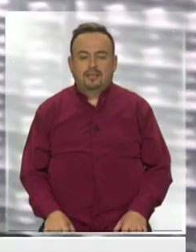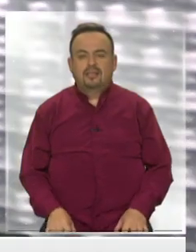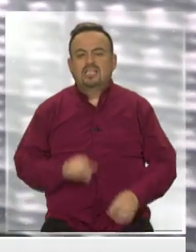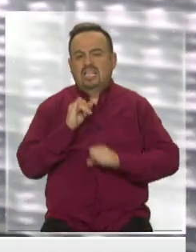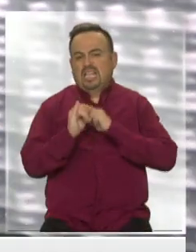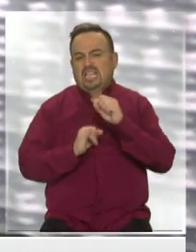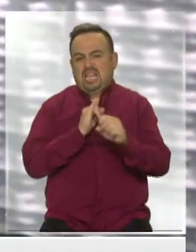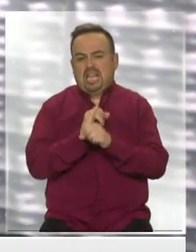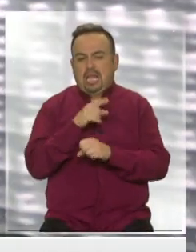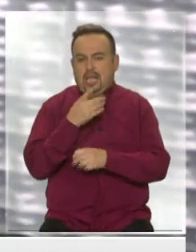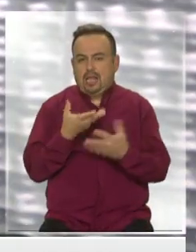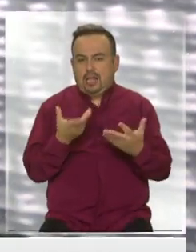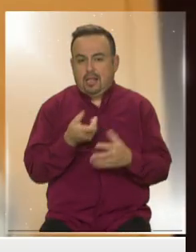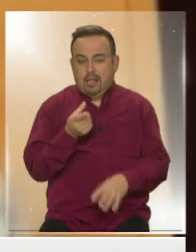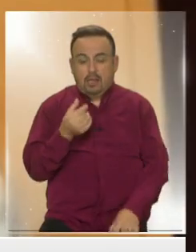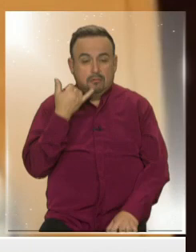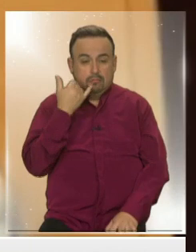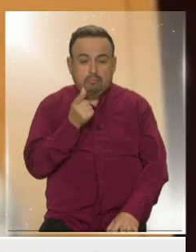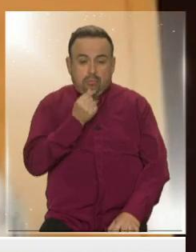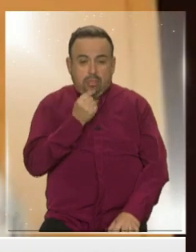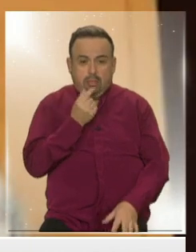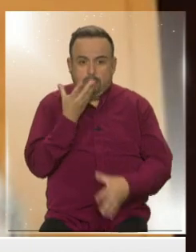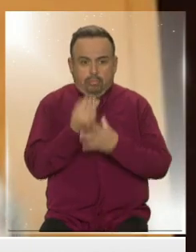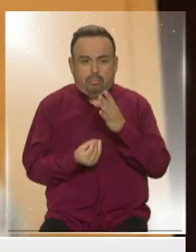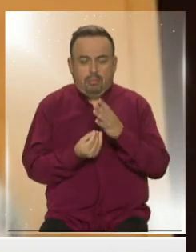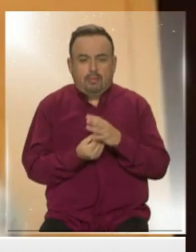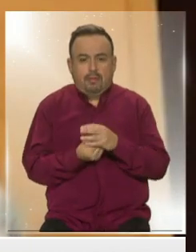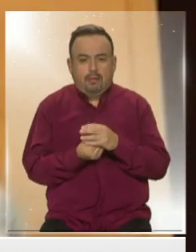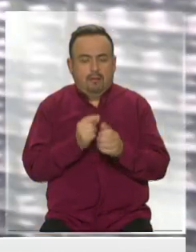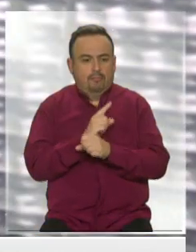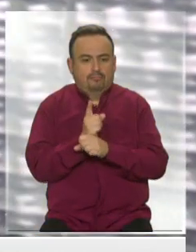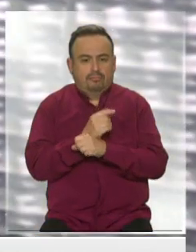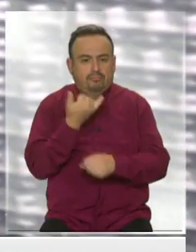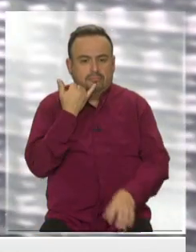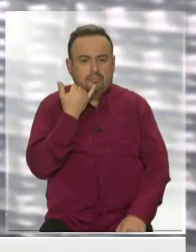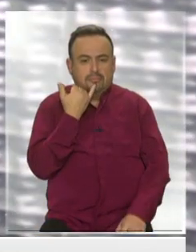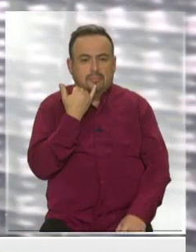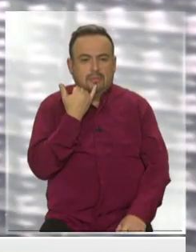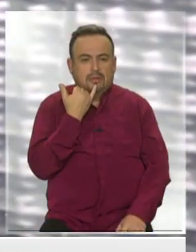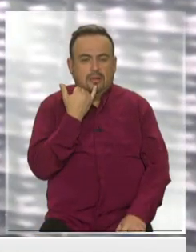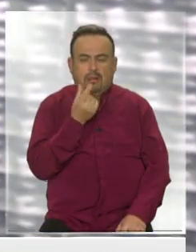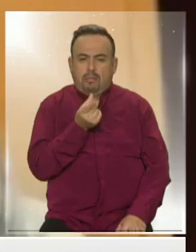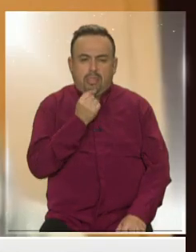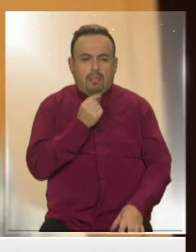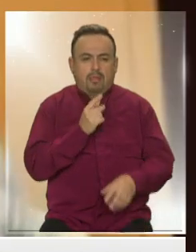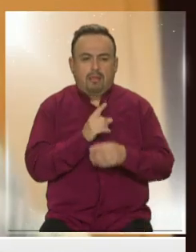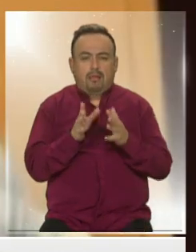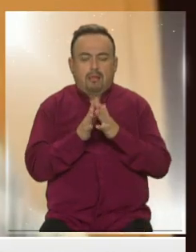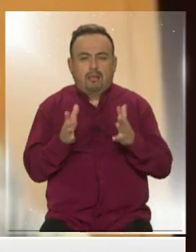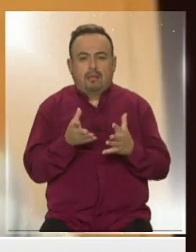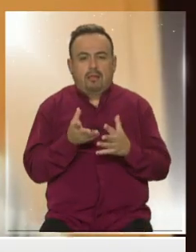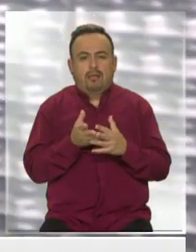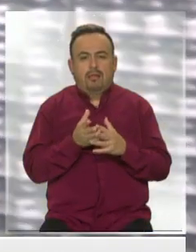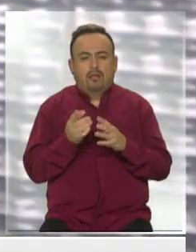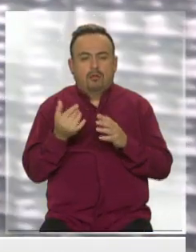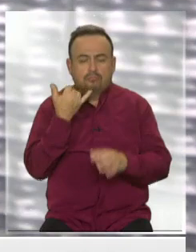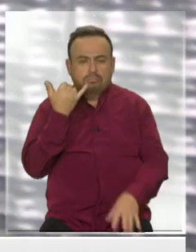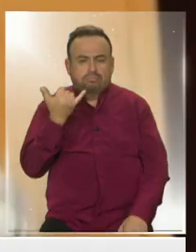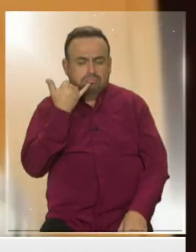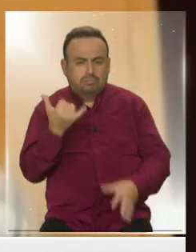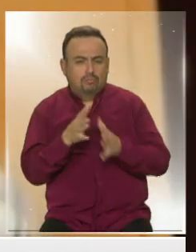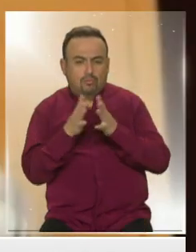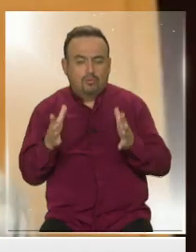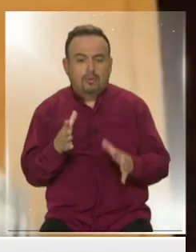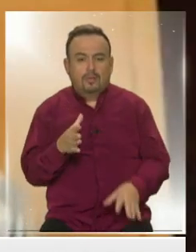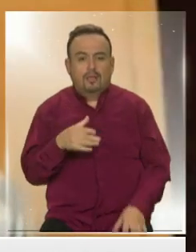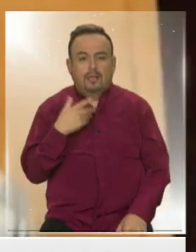Internet. ¿Te está durando menos la batería del celular? Casi nada. Sí, se me termina muy pronto. Me dura pocaso porque tenemos harto contacto. Mucha gente